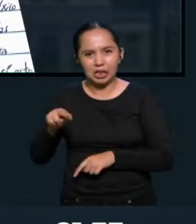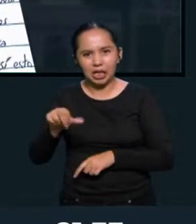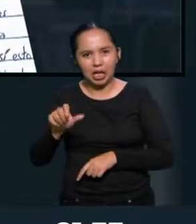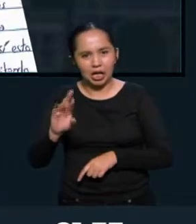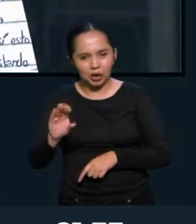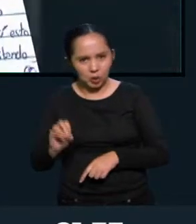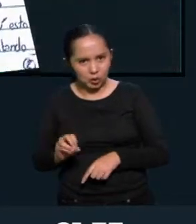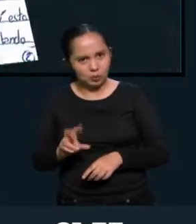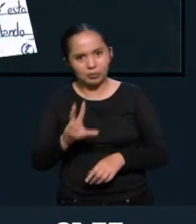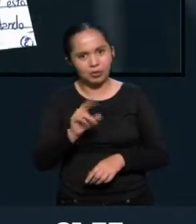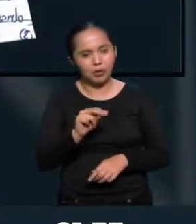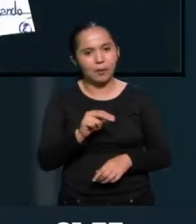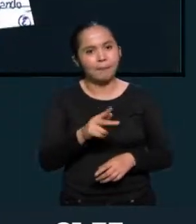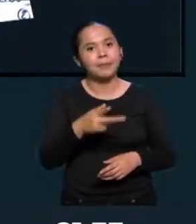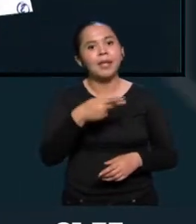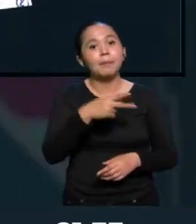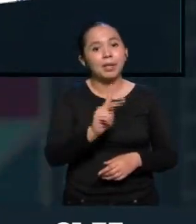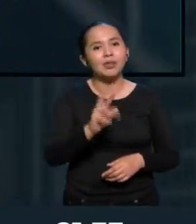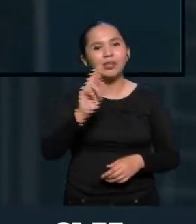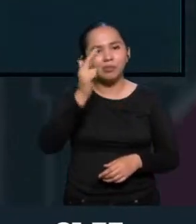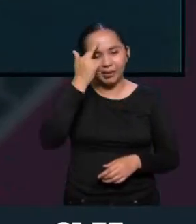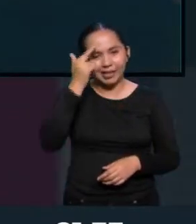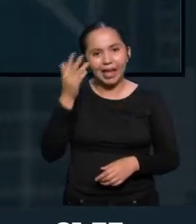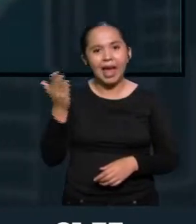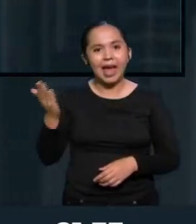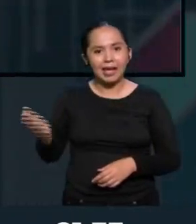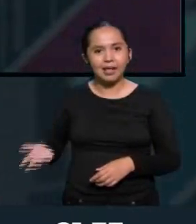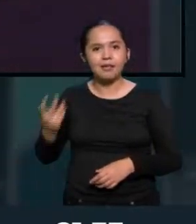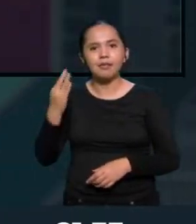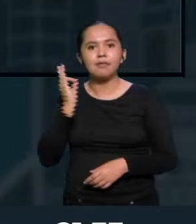pena aclararle a la gente que los fiscales